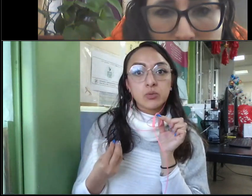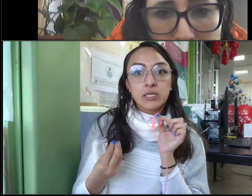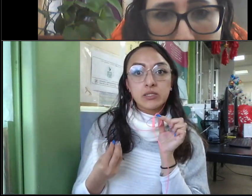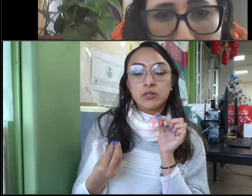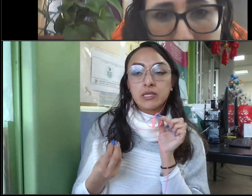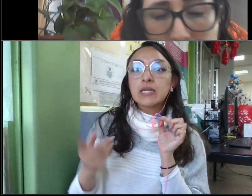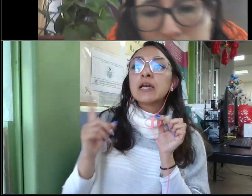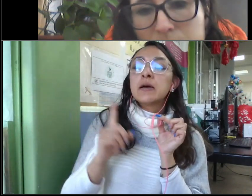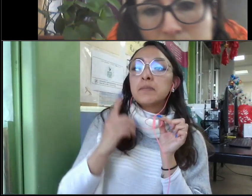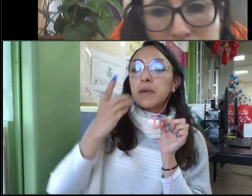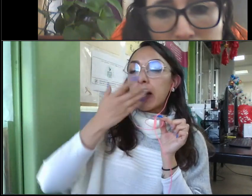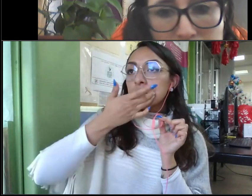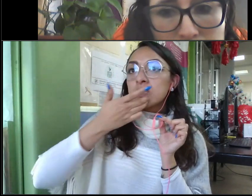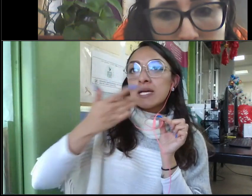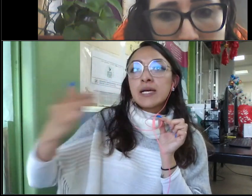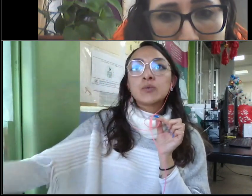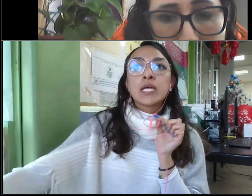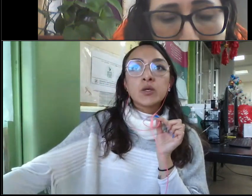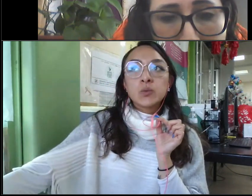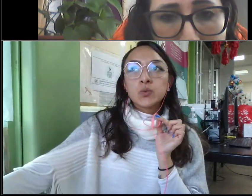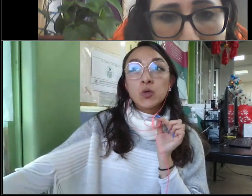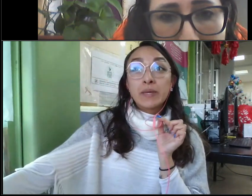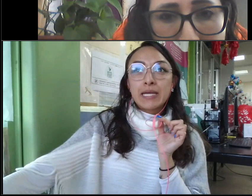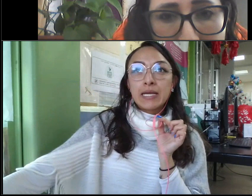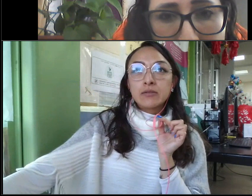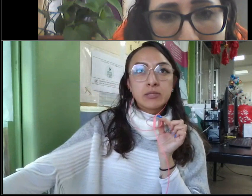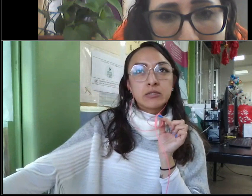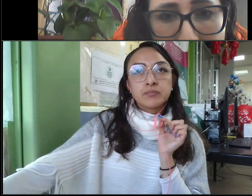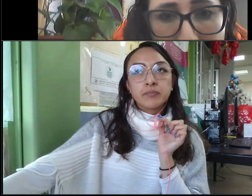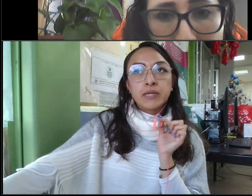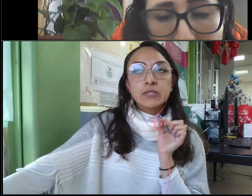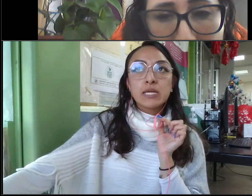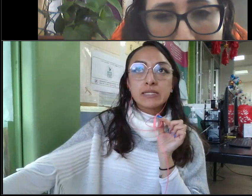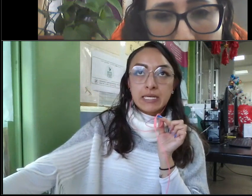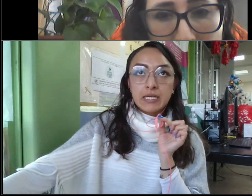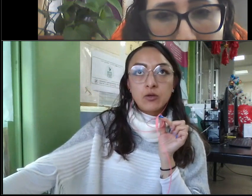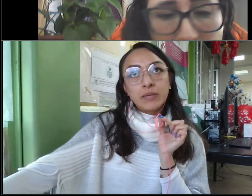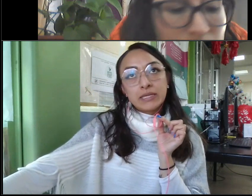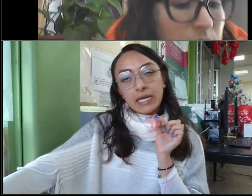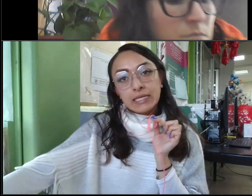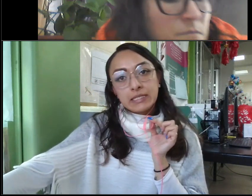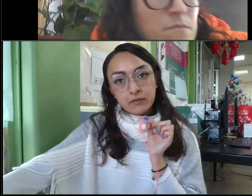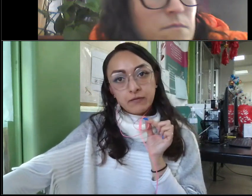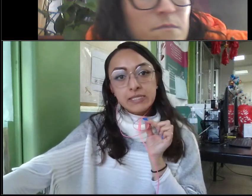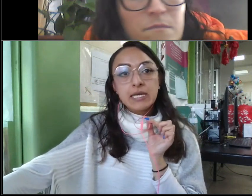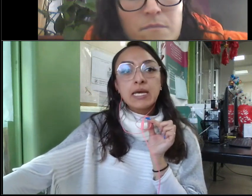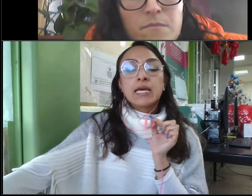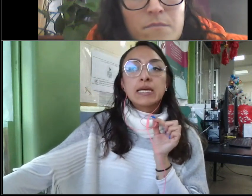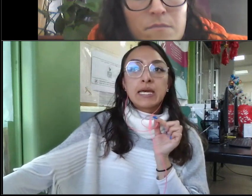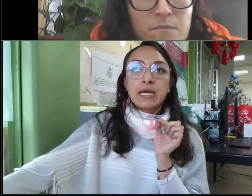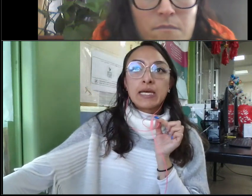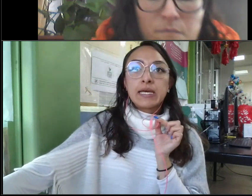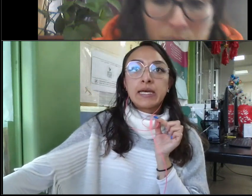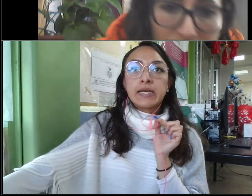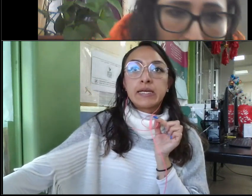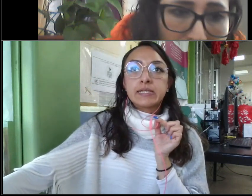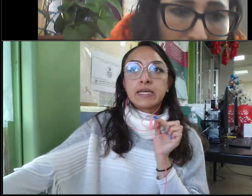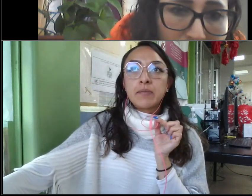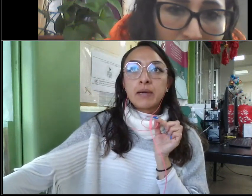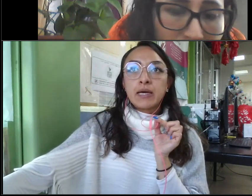de la cultura sorda. Hay un documental, bueno, es una serie documental en Netflix